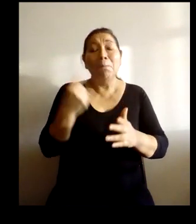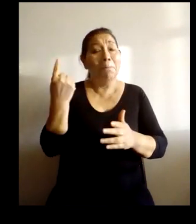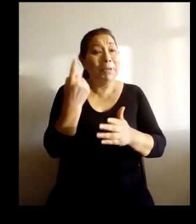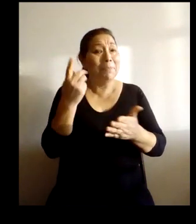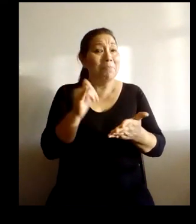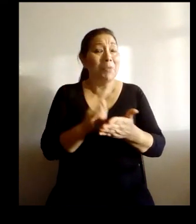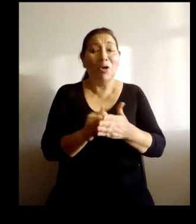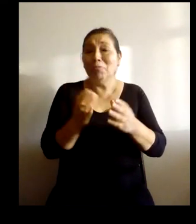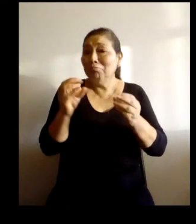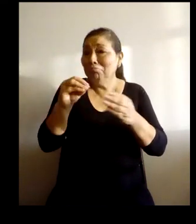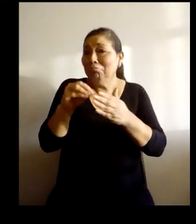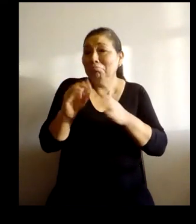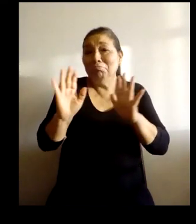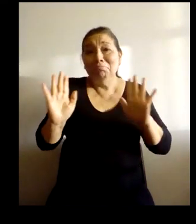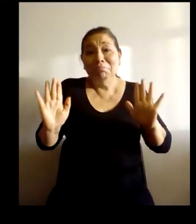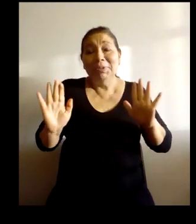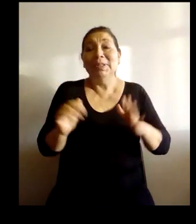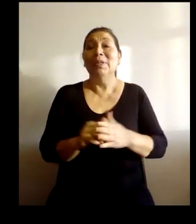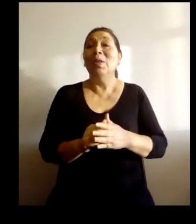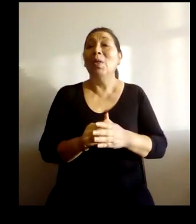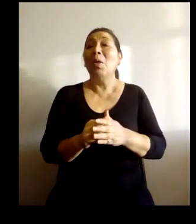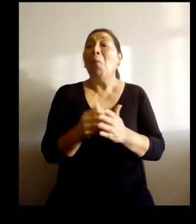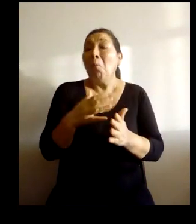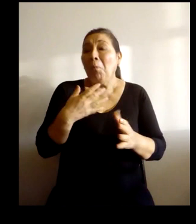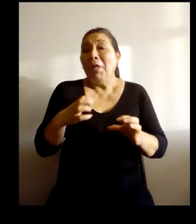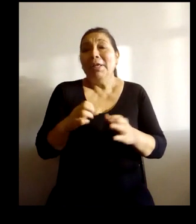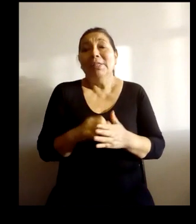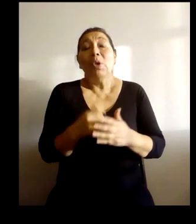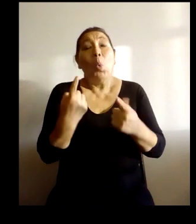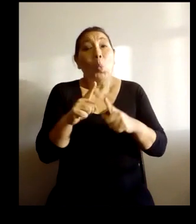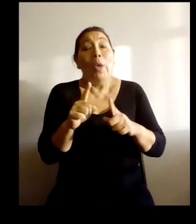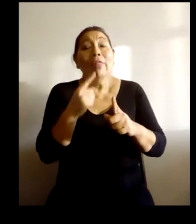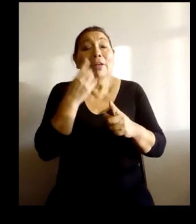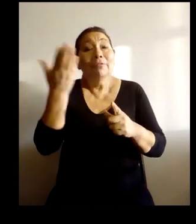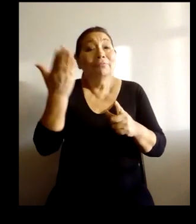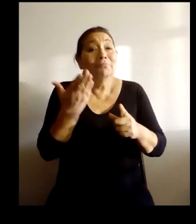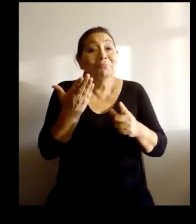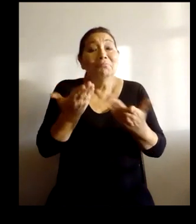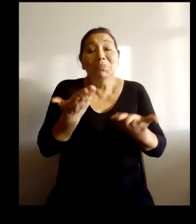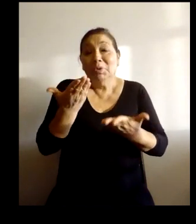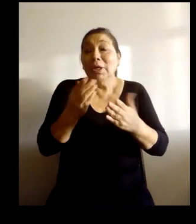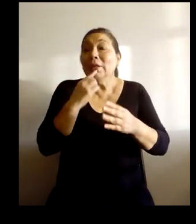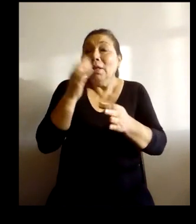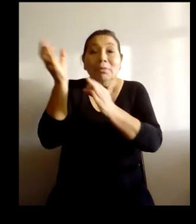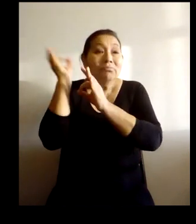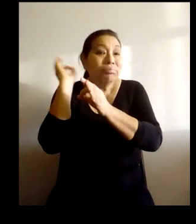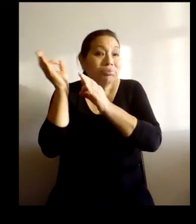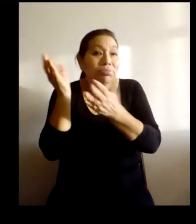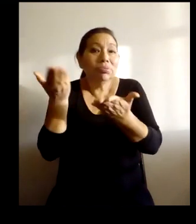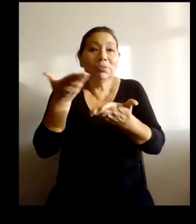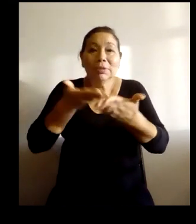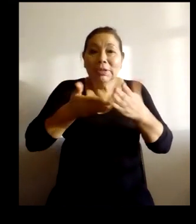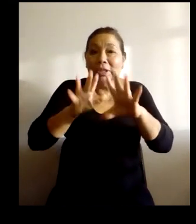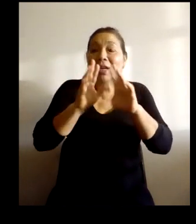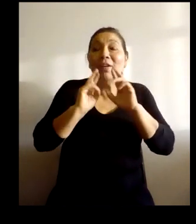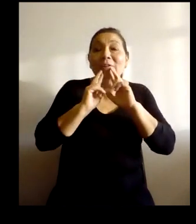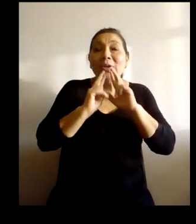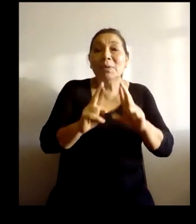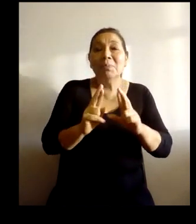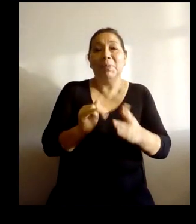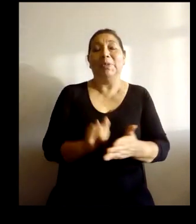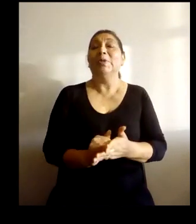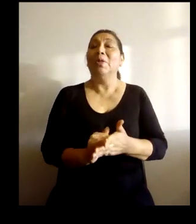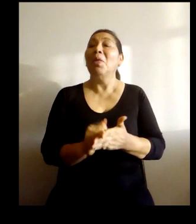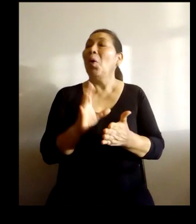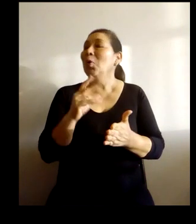precedentes. Primero, Flores Cayo, ustedes ya mejor que yo lo conocen, que cuando la historia clínica no está debidamente sustentada en exámenes auxiliares ni